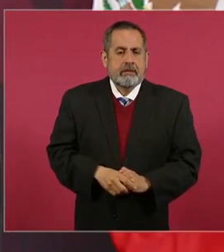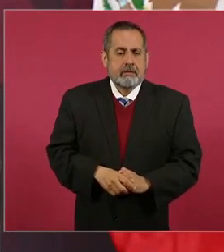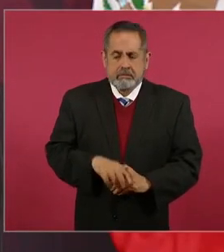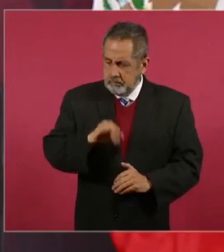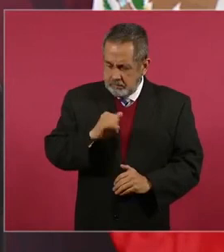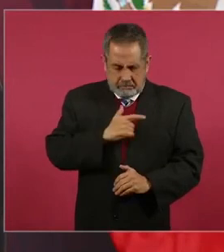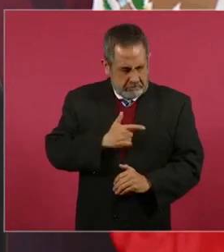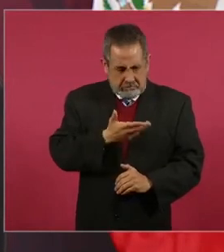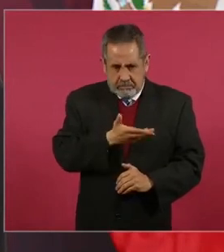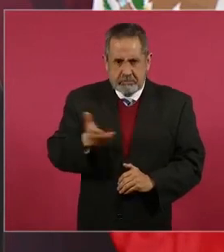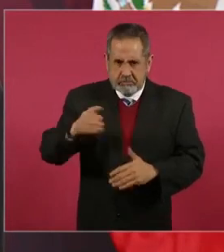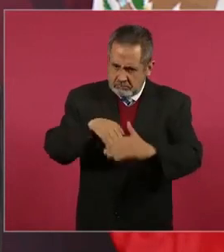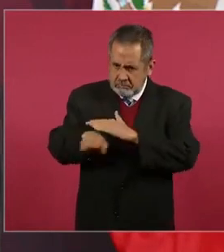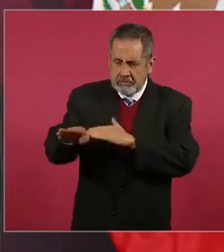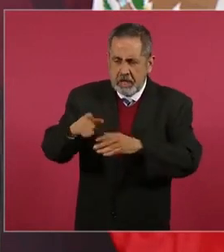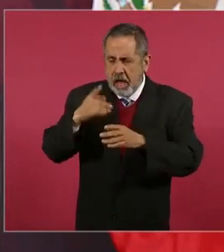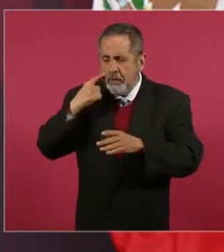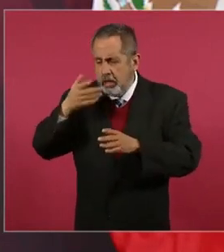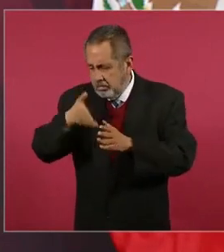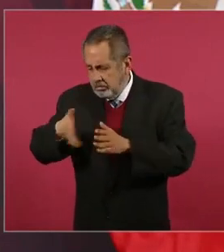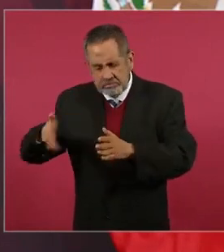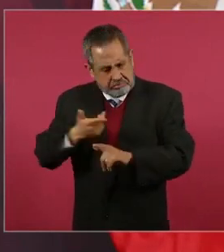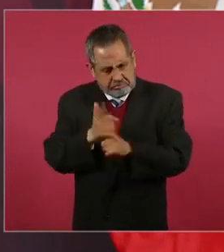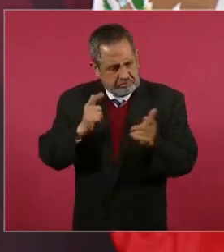Sí, ingresen al archivo.